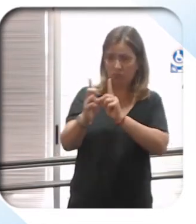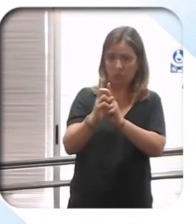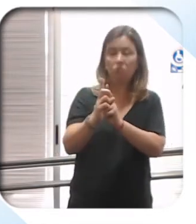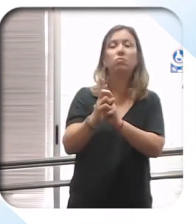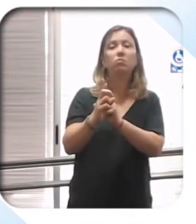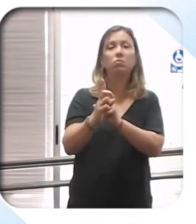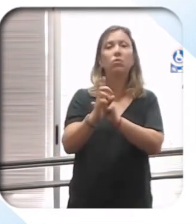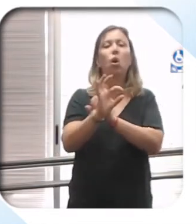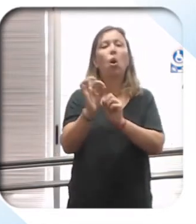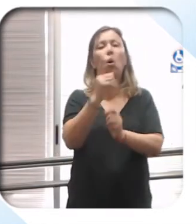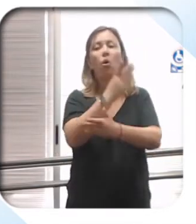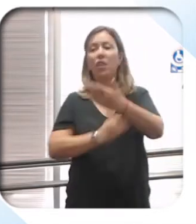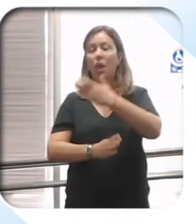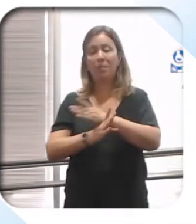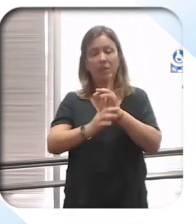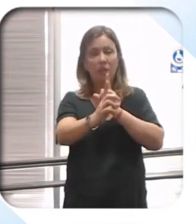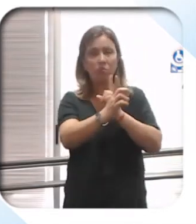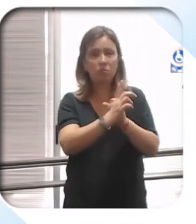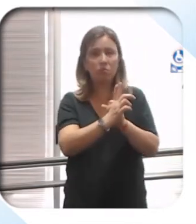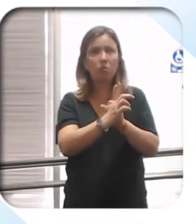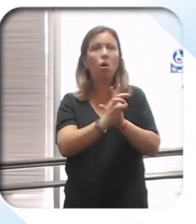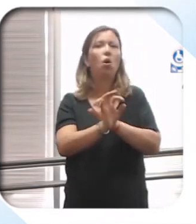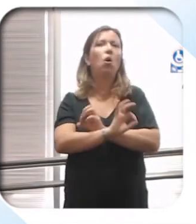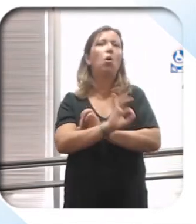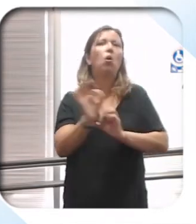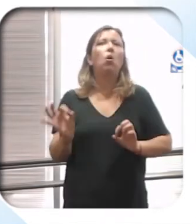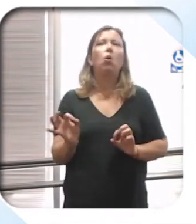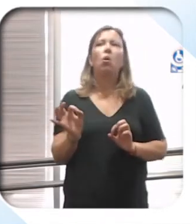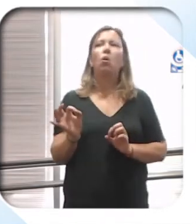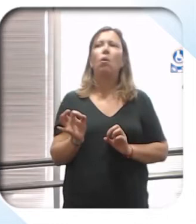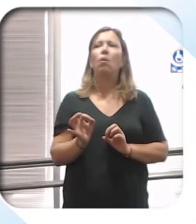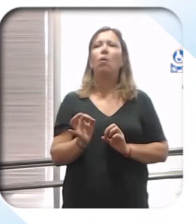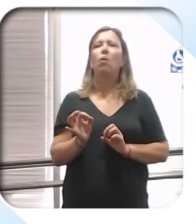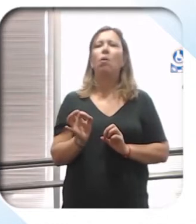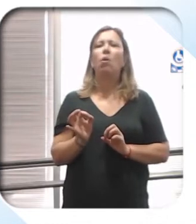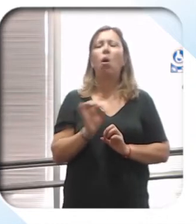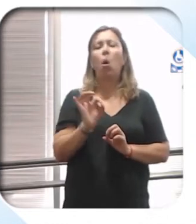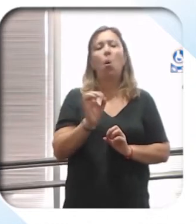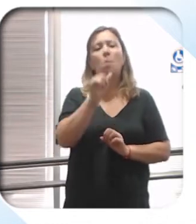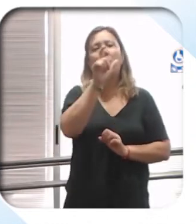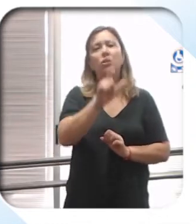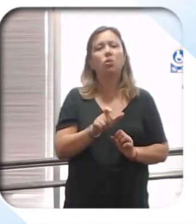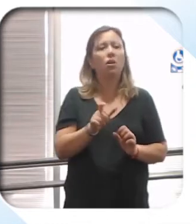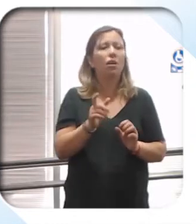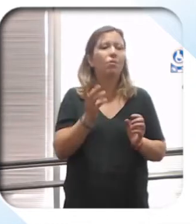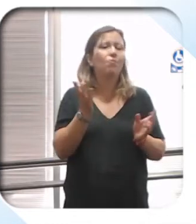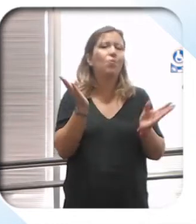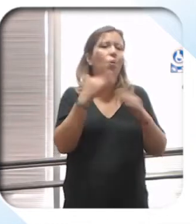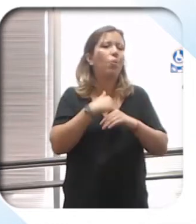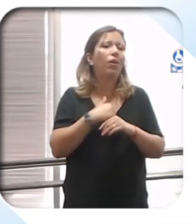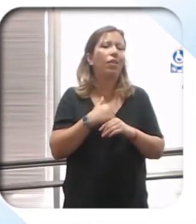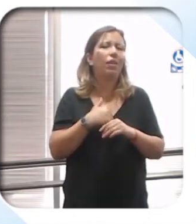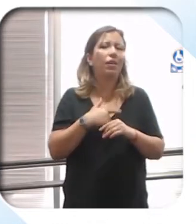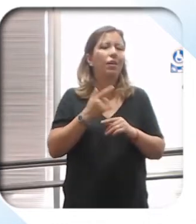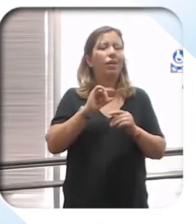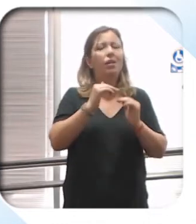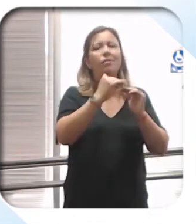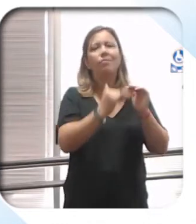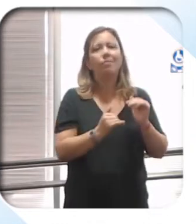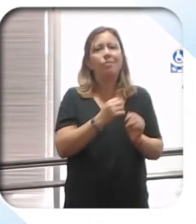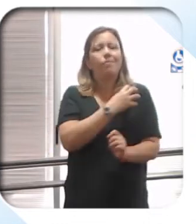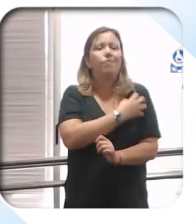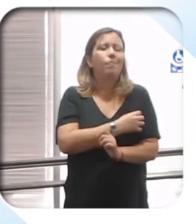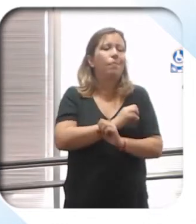persona o a un discapacitado o un minusválido, porque a veces va más abajo